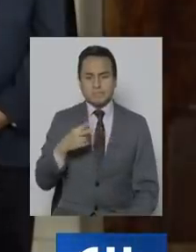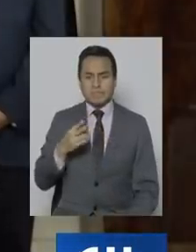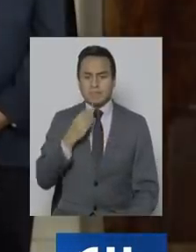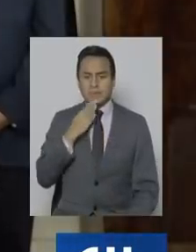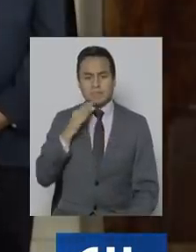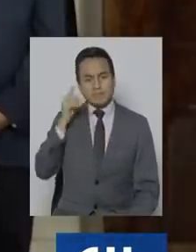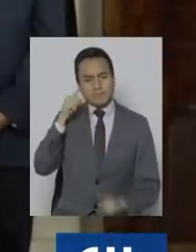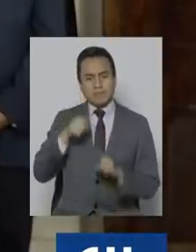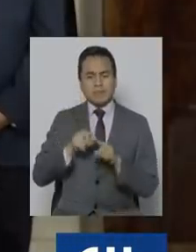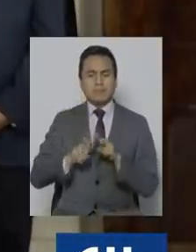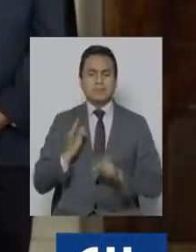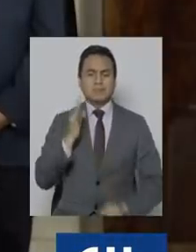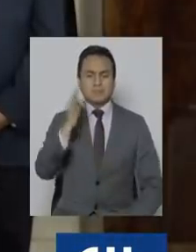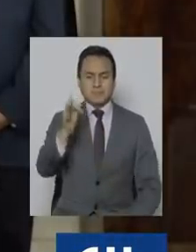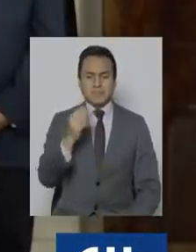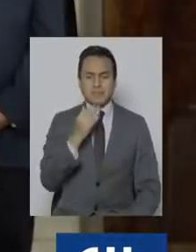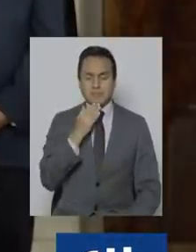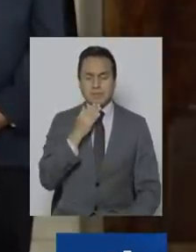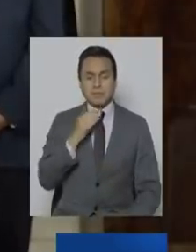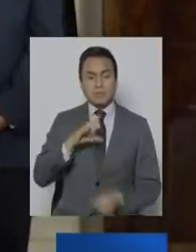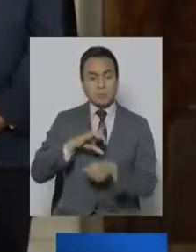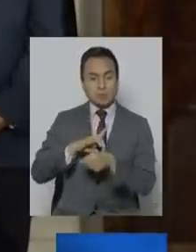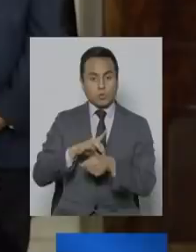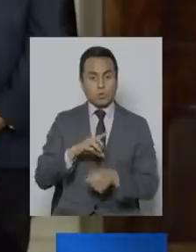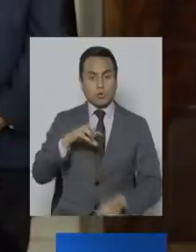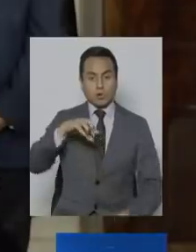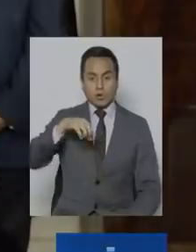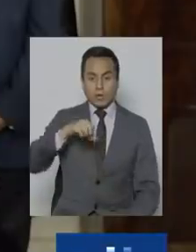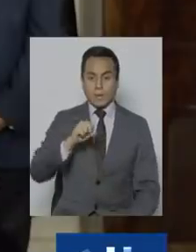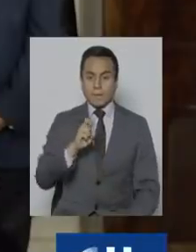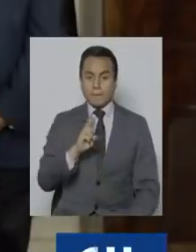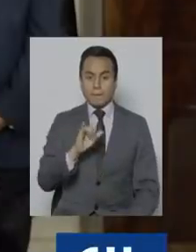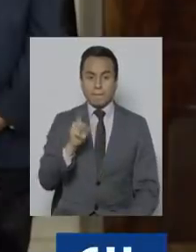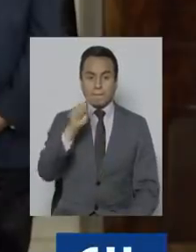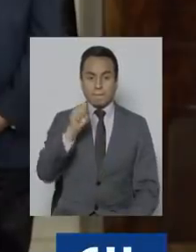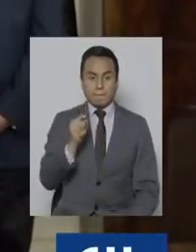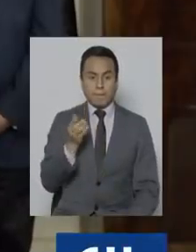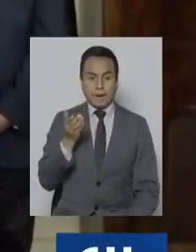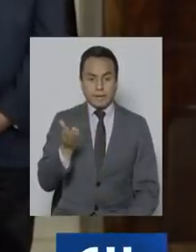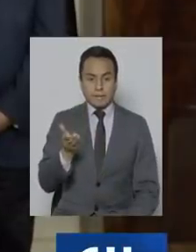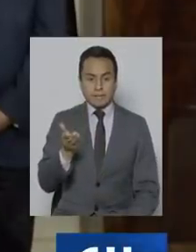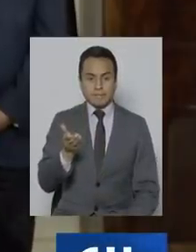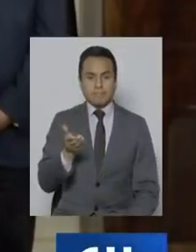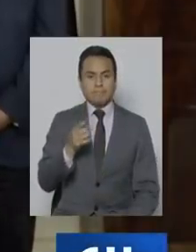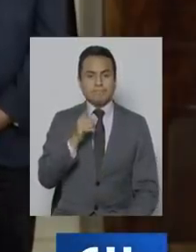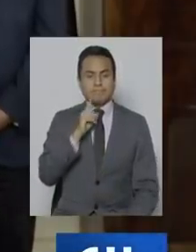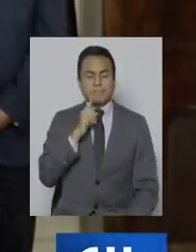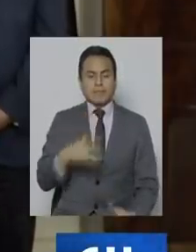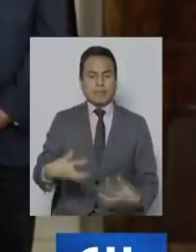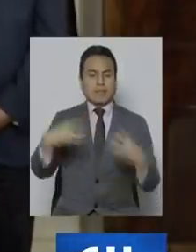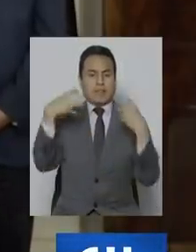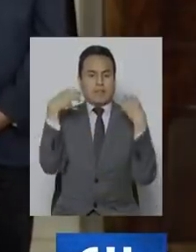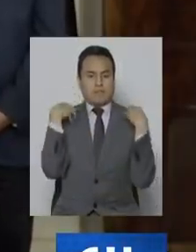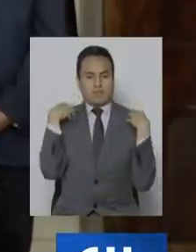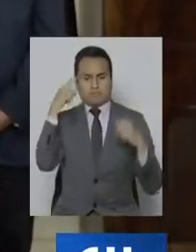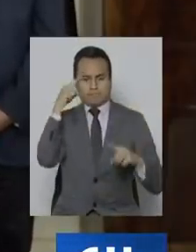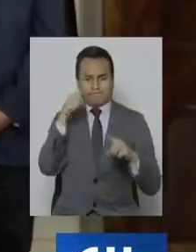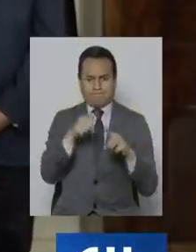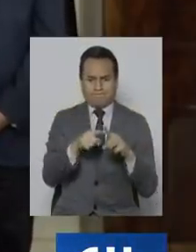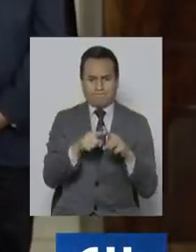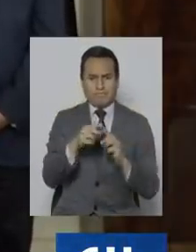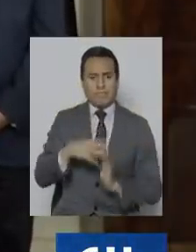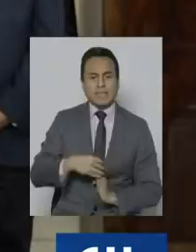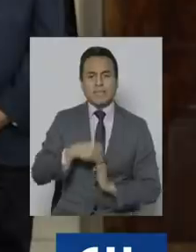propios destinos. Pero también, doctor París, tiene la labor y la misión de